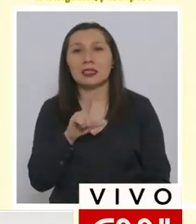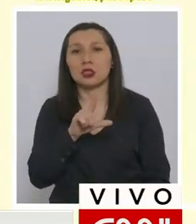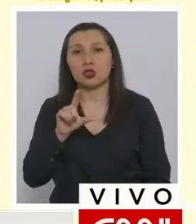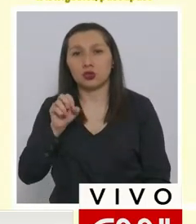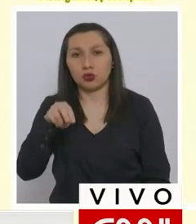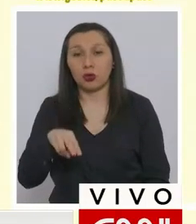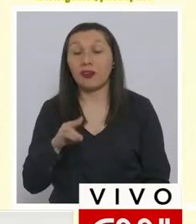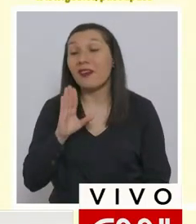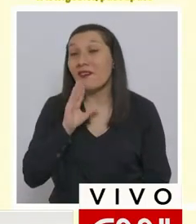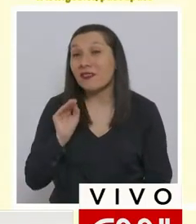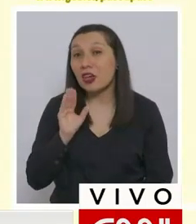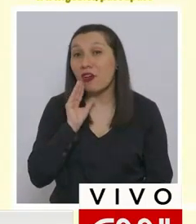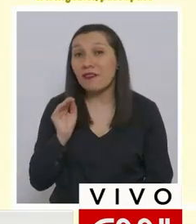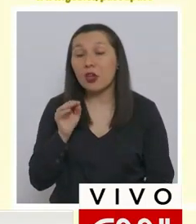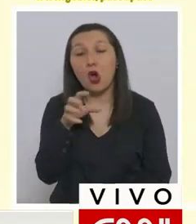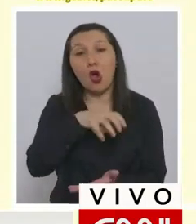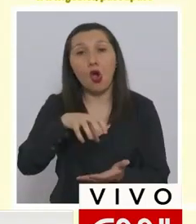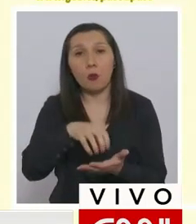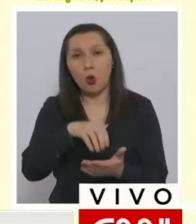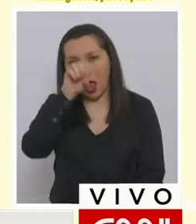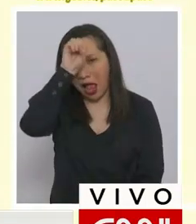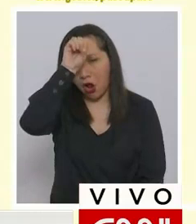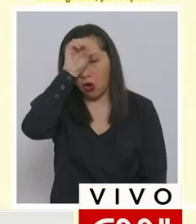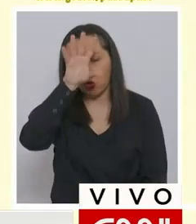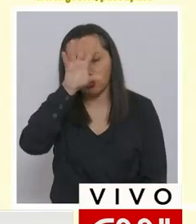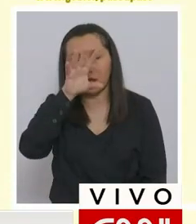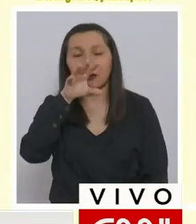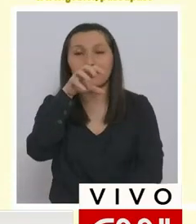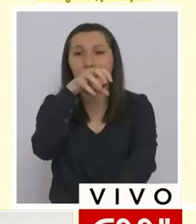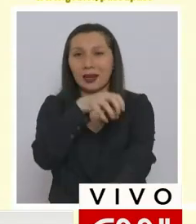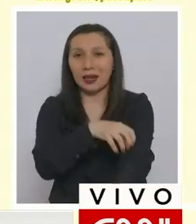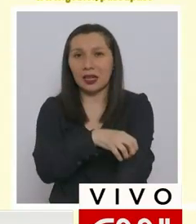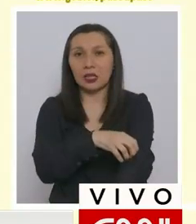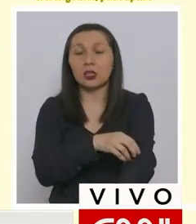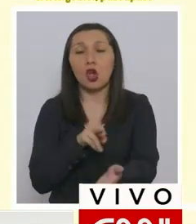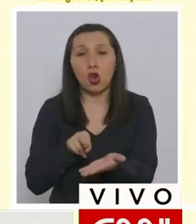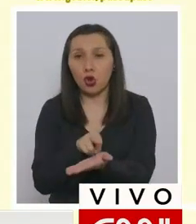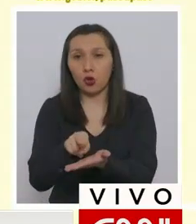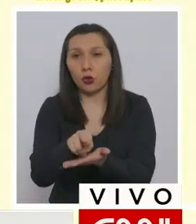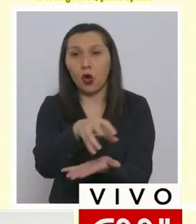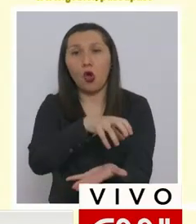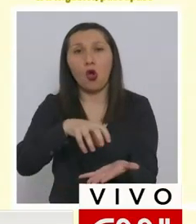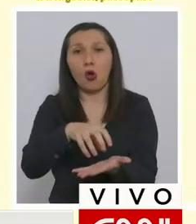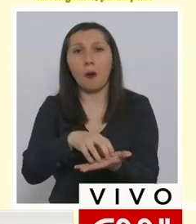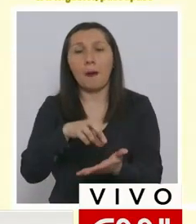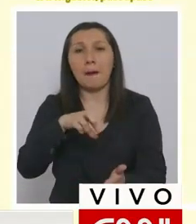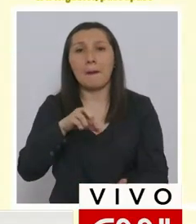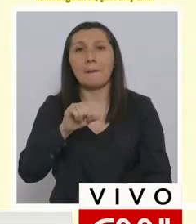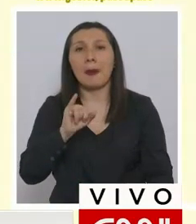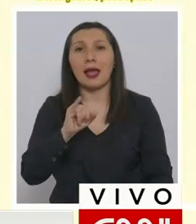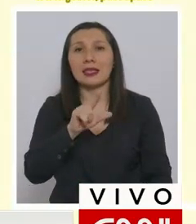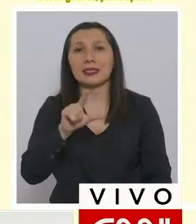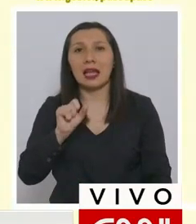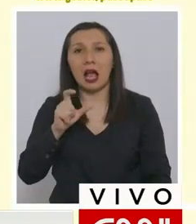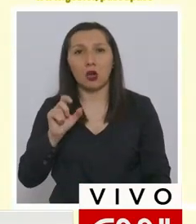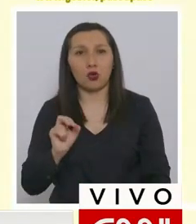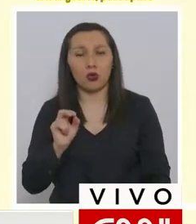Maule, Maule, Colbún y Empedrado. En la región de Ñuble, la comuna de San